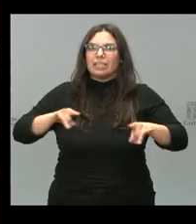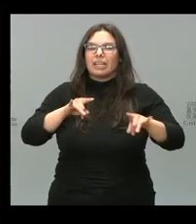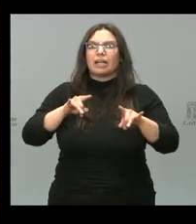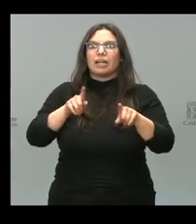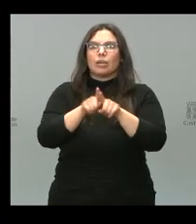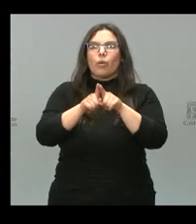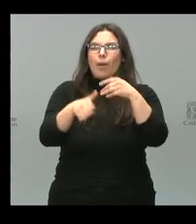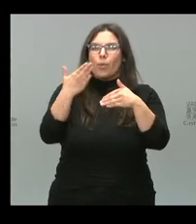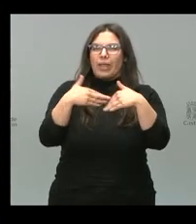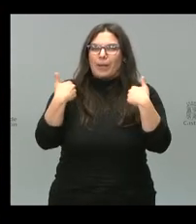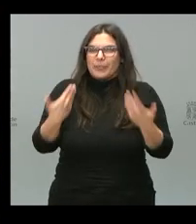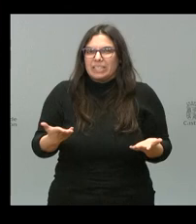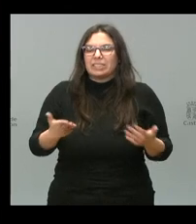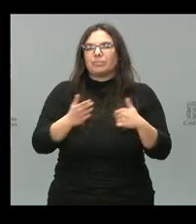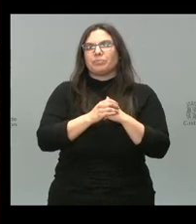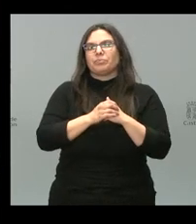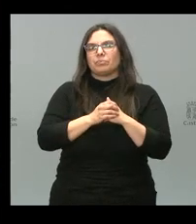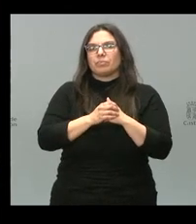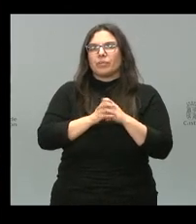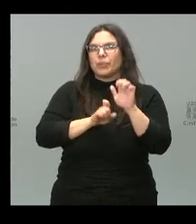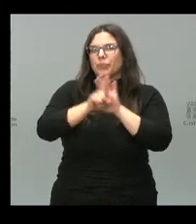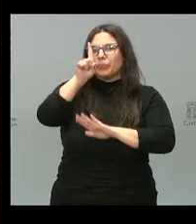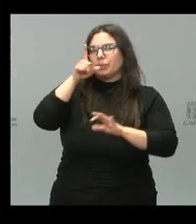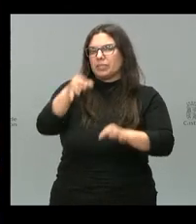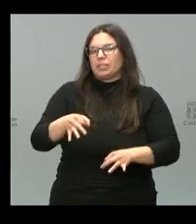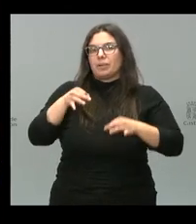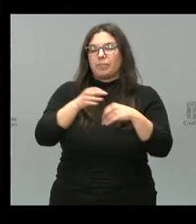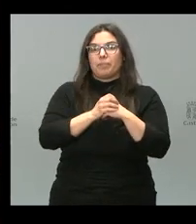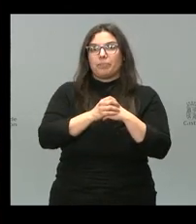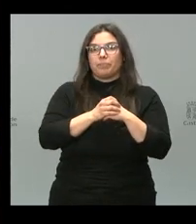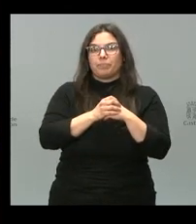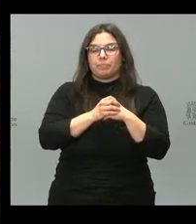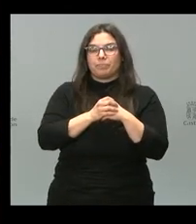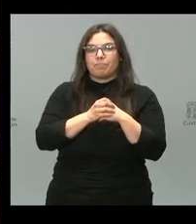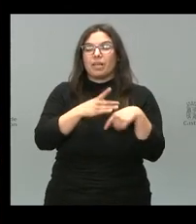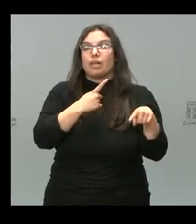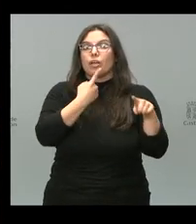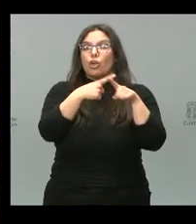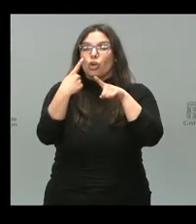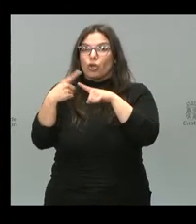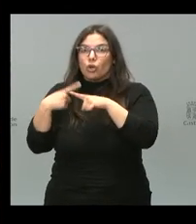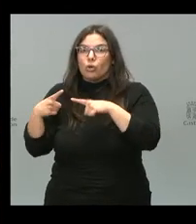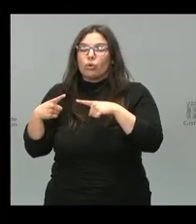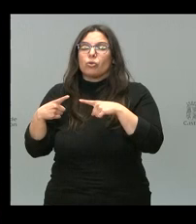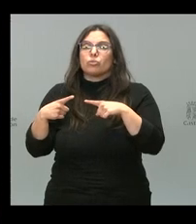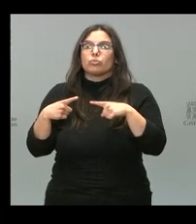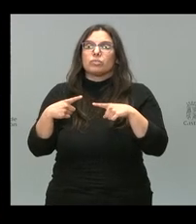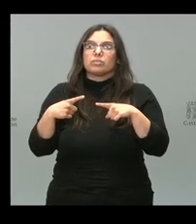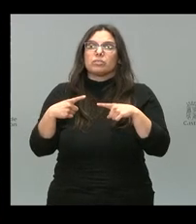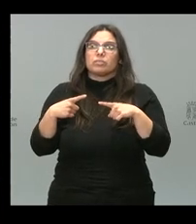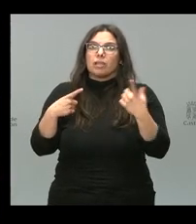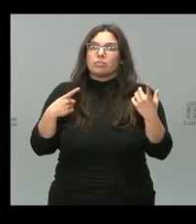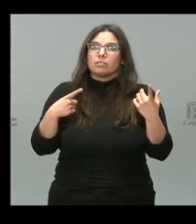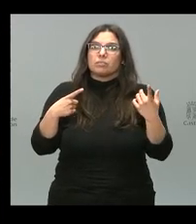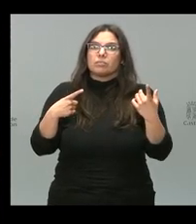todavía más moderna en constante crecimiento son muchas las cosas que